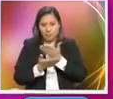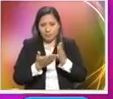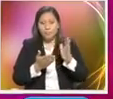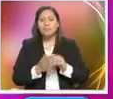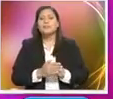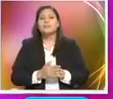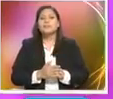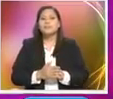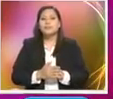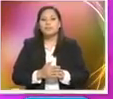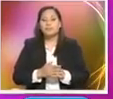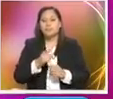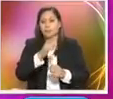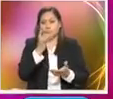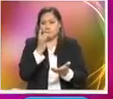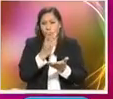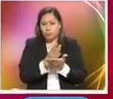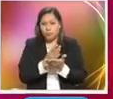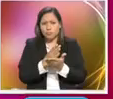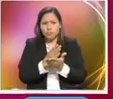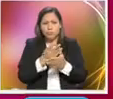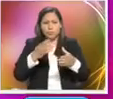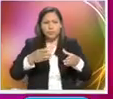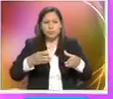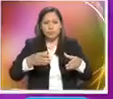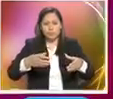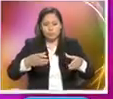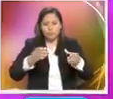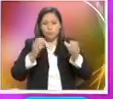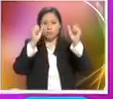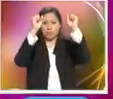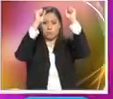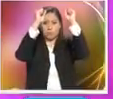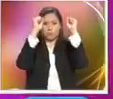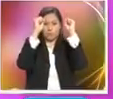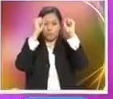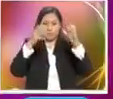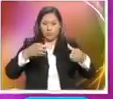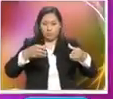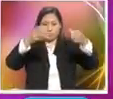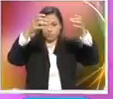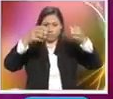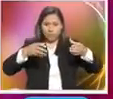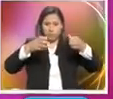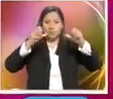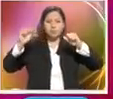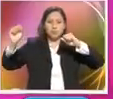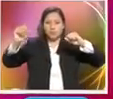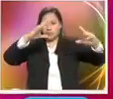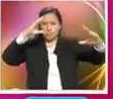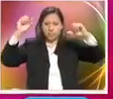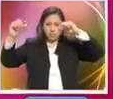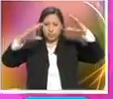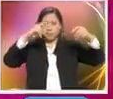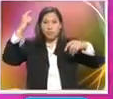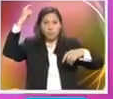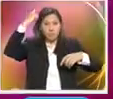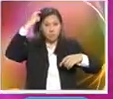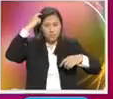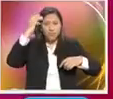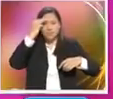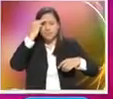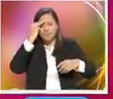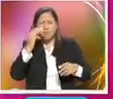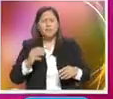en realidad un objeto más que las columnas que están al centro, y entonces la imagen empieza, la mente humana empieza a tratar de